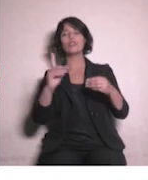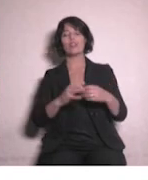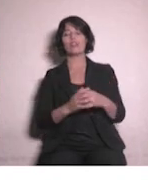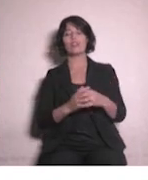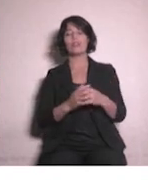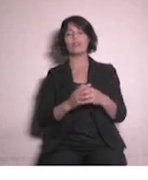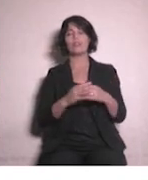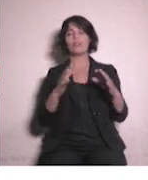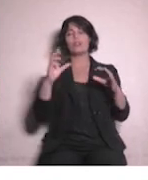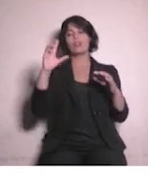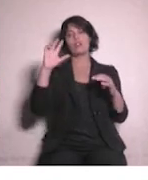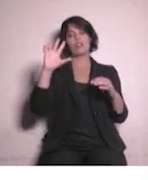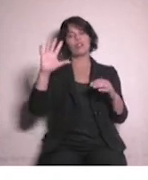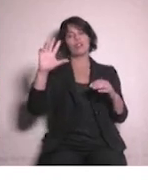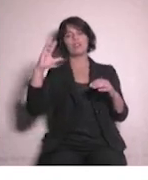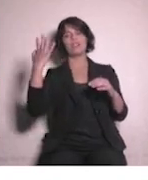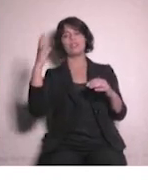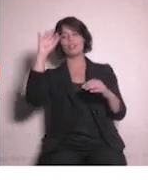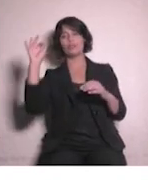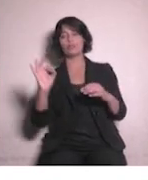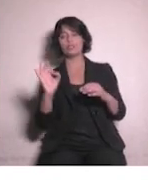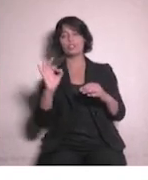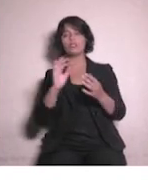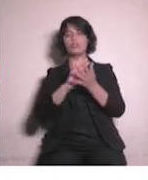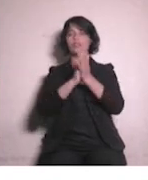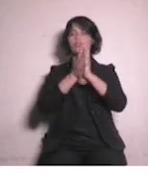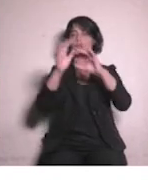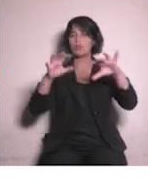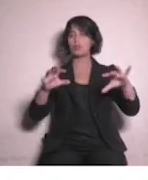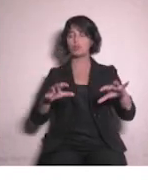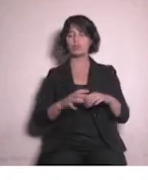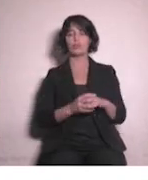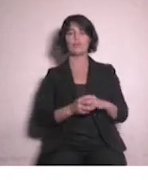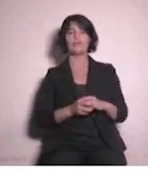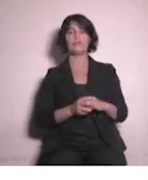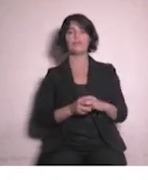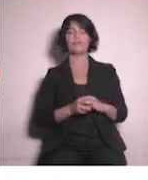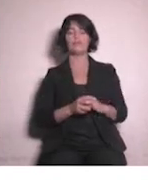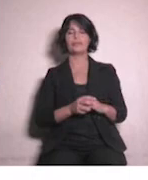es prácticamente el 95% del patrimonio.